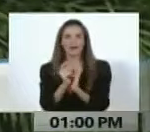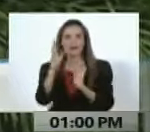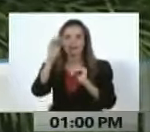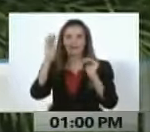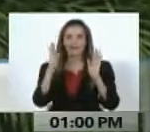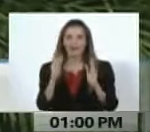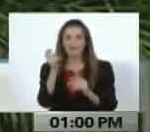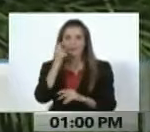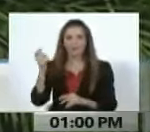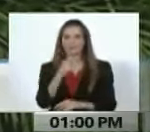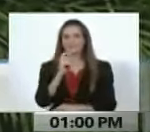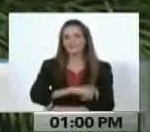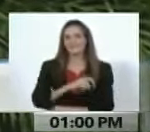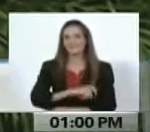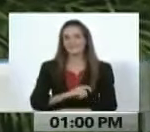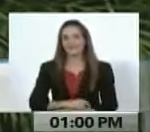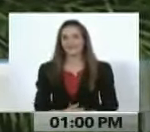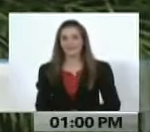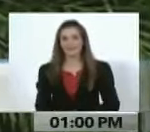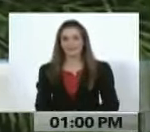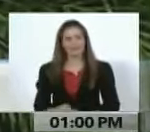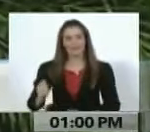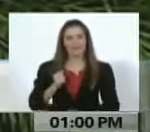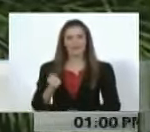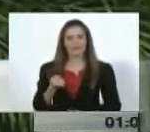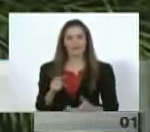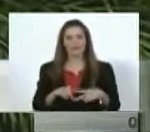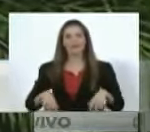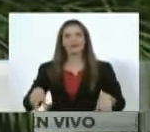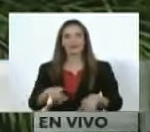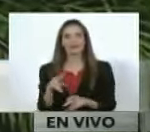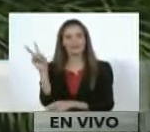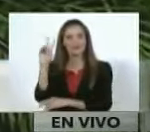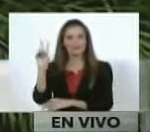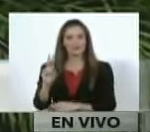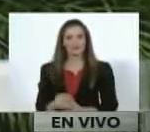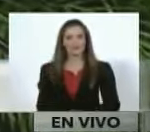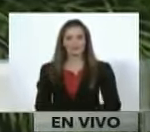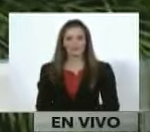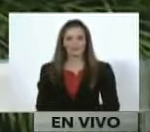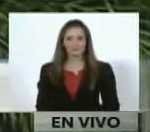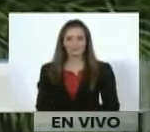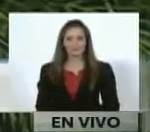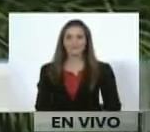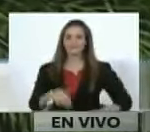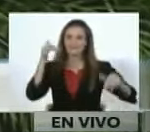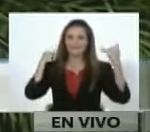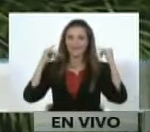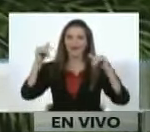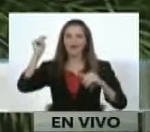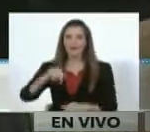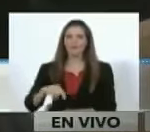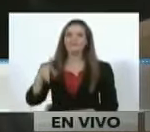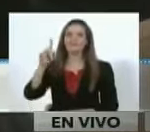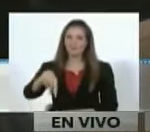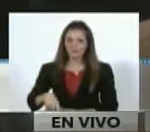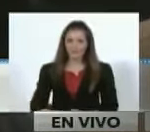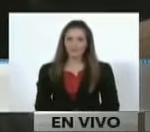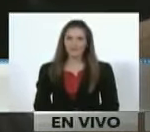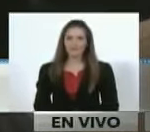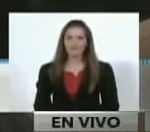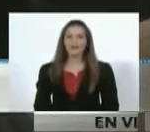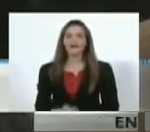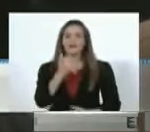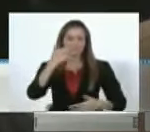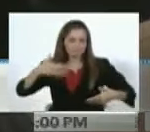la población más necesitada desde cualquier rincón de Venezuela. Celebremos hoy también que, producto